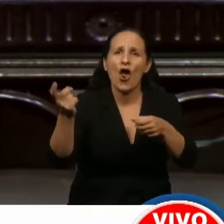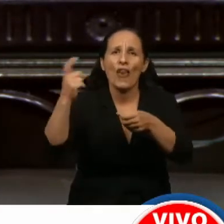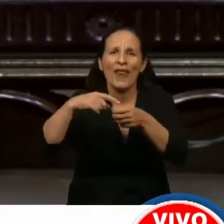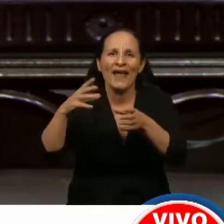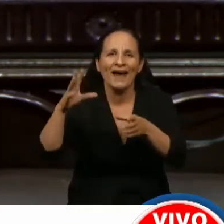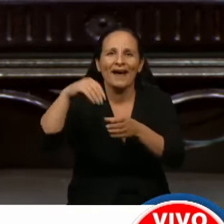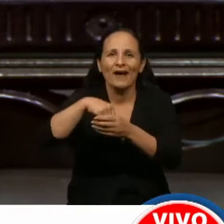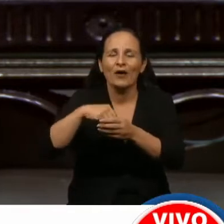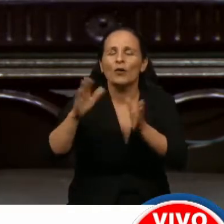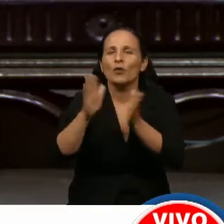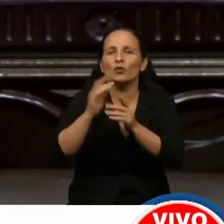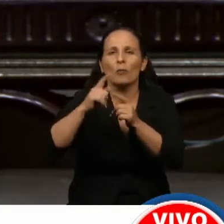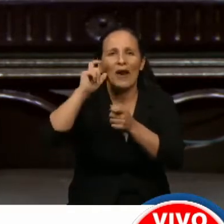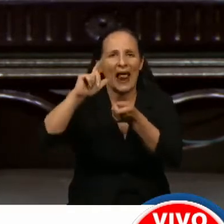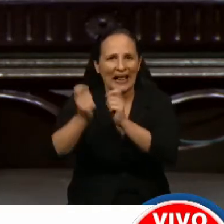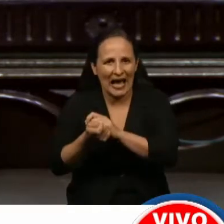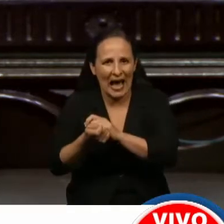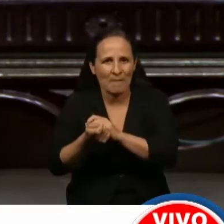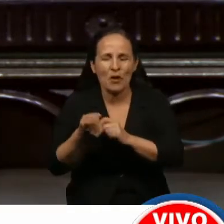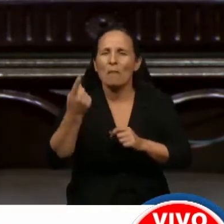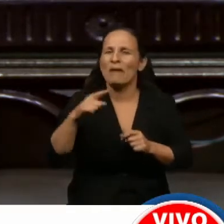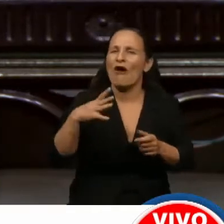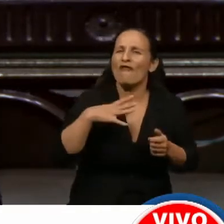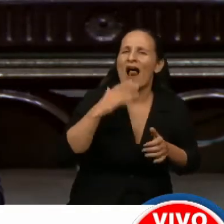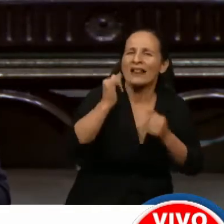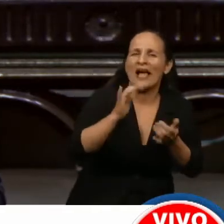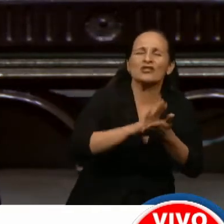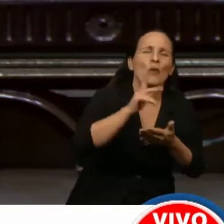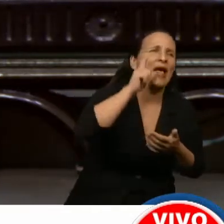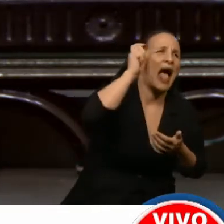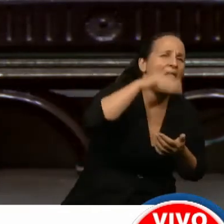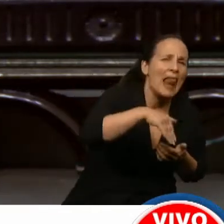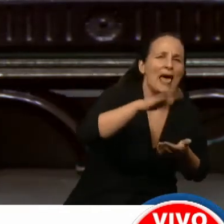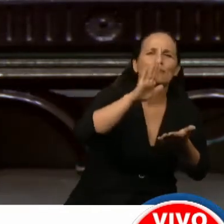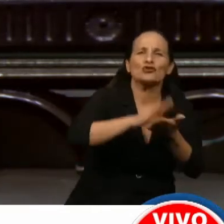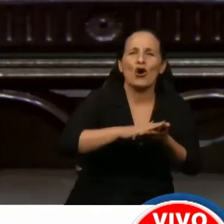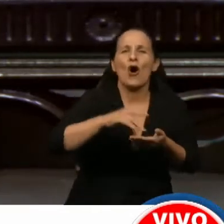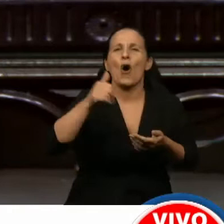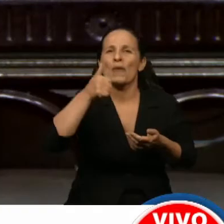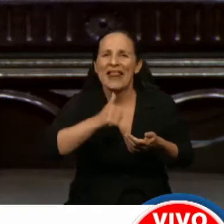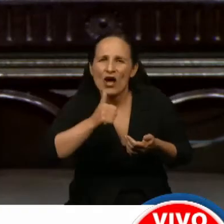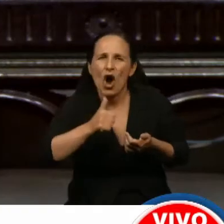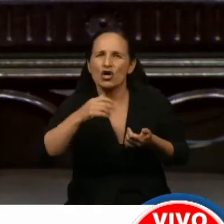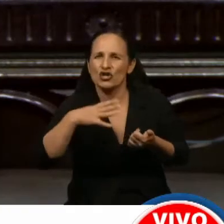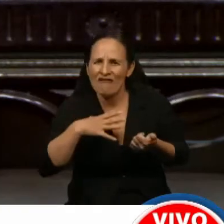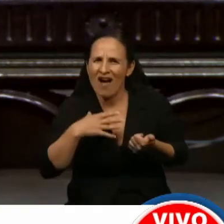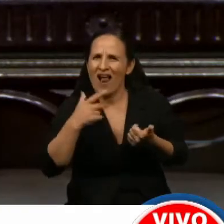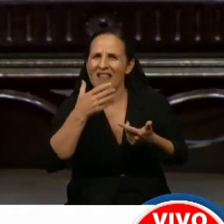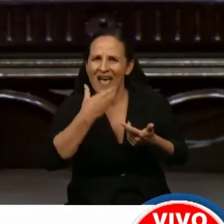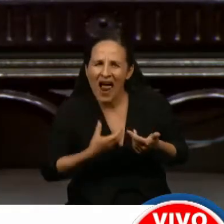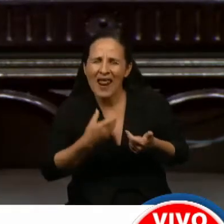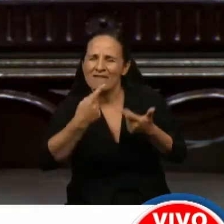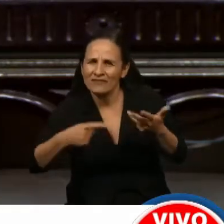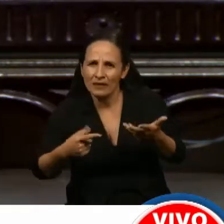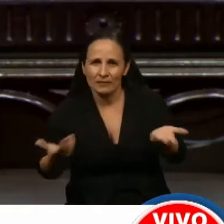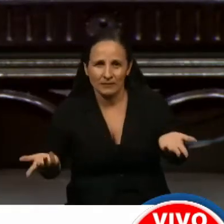por el Cambio, pero no habla de Irigoyen ni Alem, y si le decimos y le preguntamos a Macri quién es Karakachov, piensa que es el 9 del Spartak